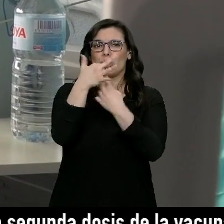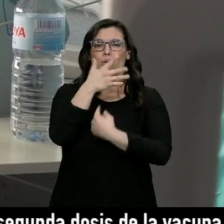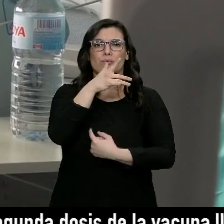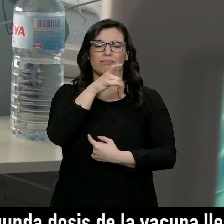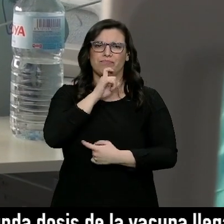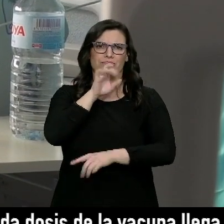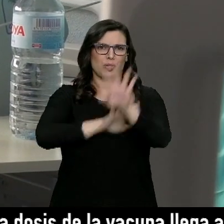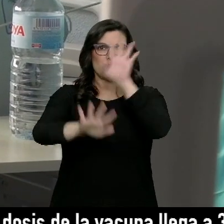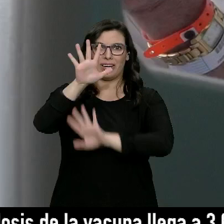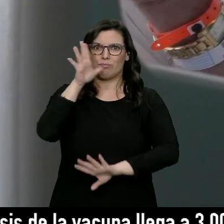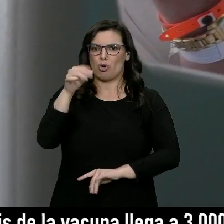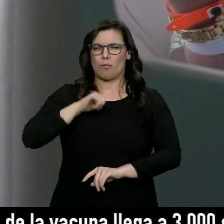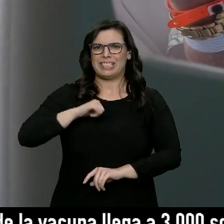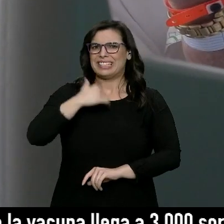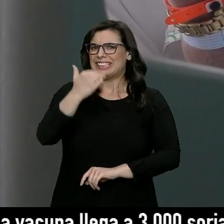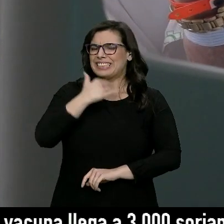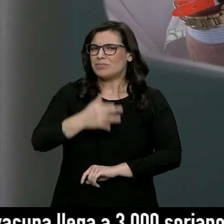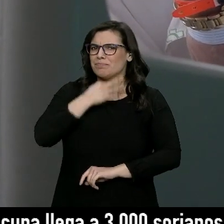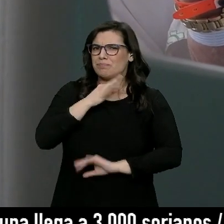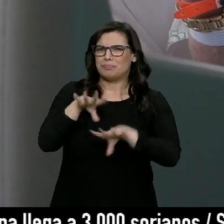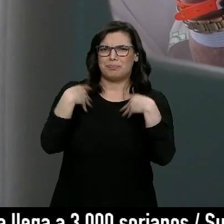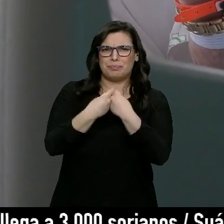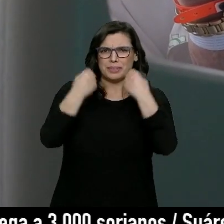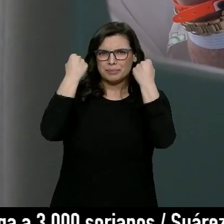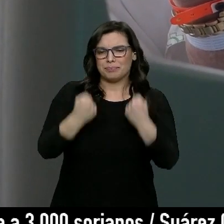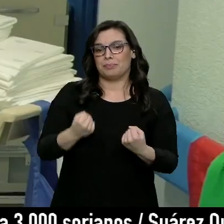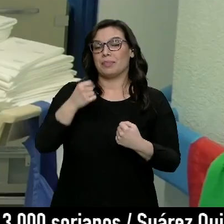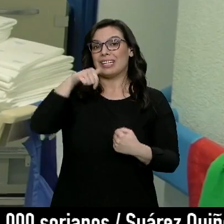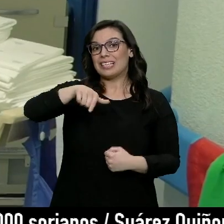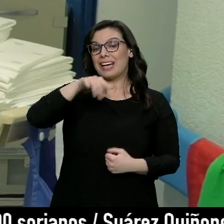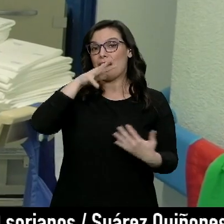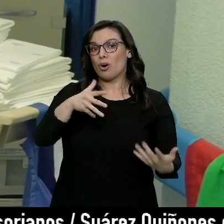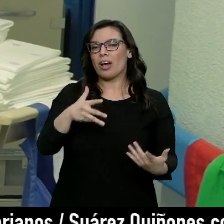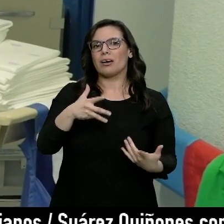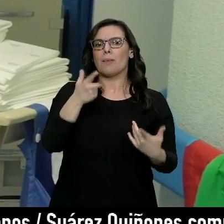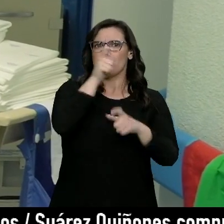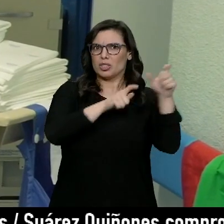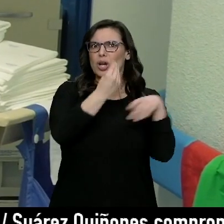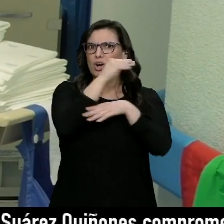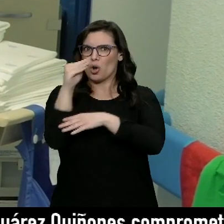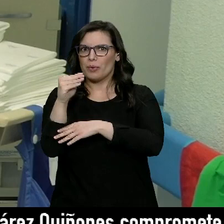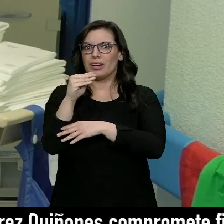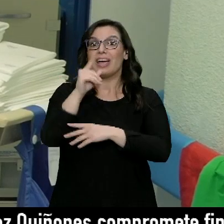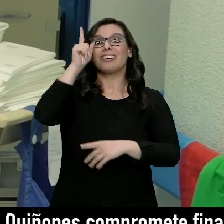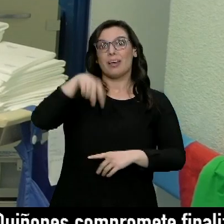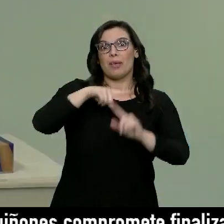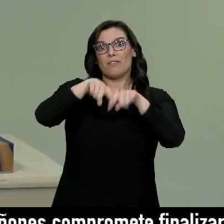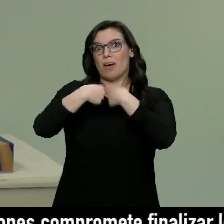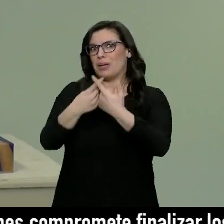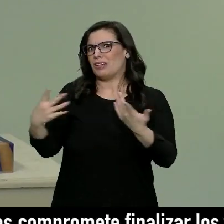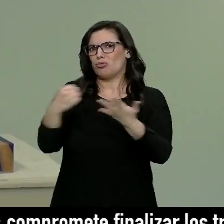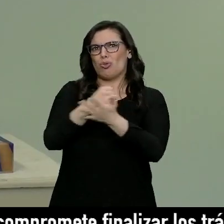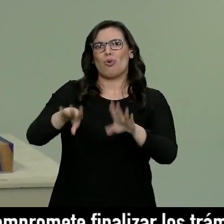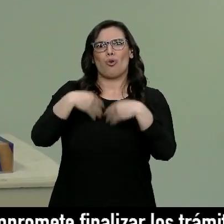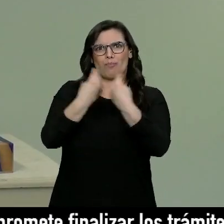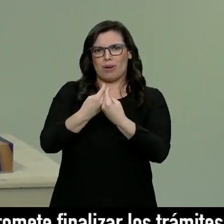han rozado el lleno. En estas unidades ingresan pacientes más jóvenes e incluso familias completas. Bastantes habitaciones en